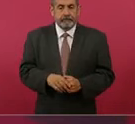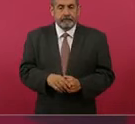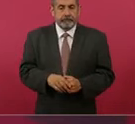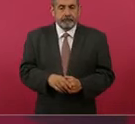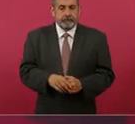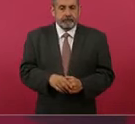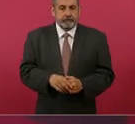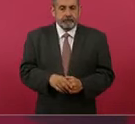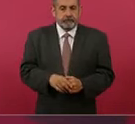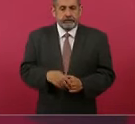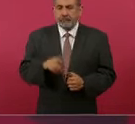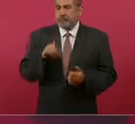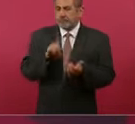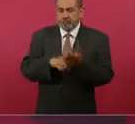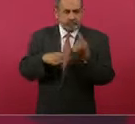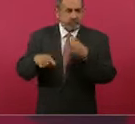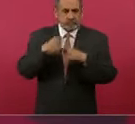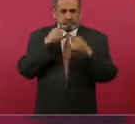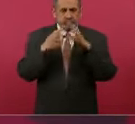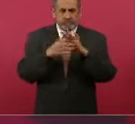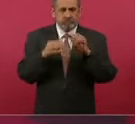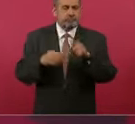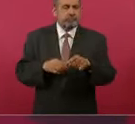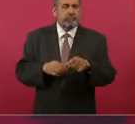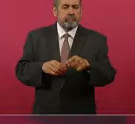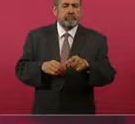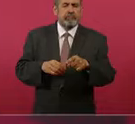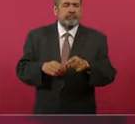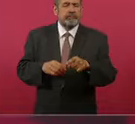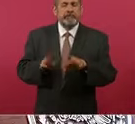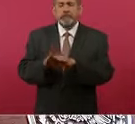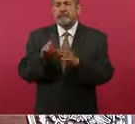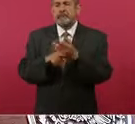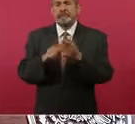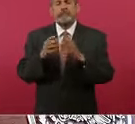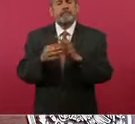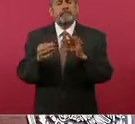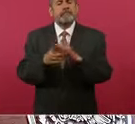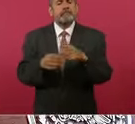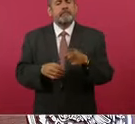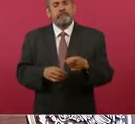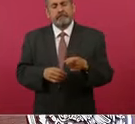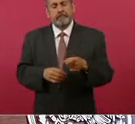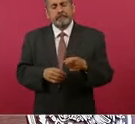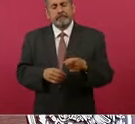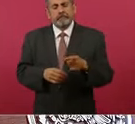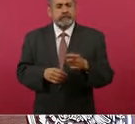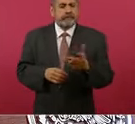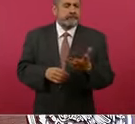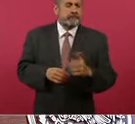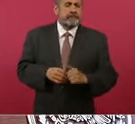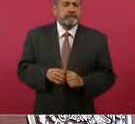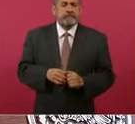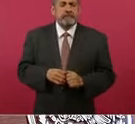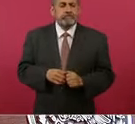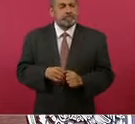se han portado a la altura de las circunstancias, no pasan de